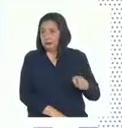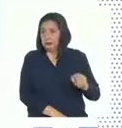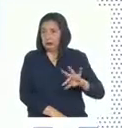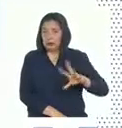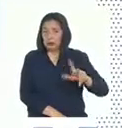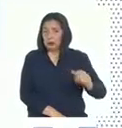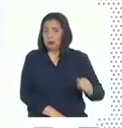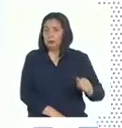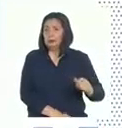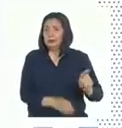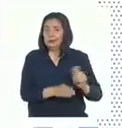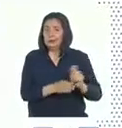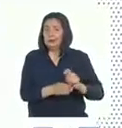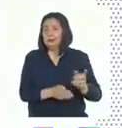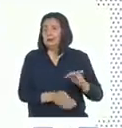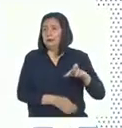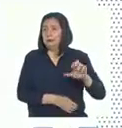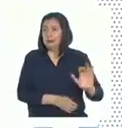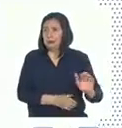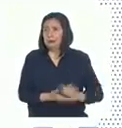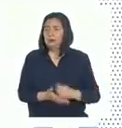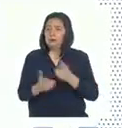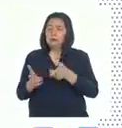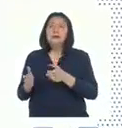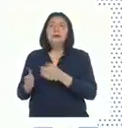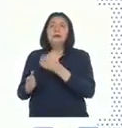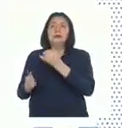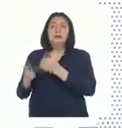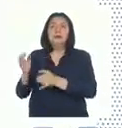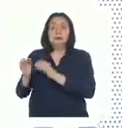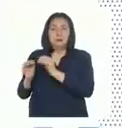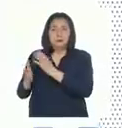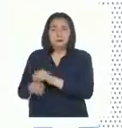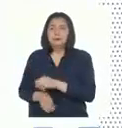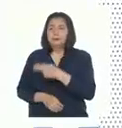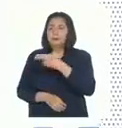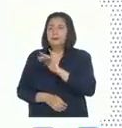Grieve roba la tarea de Paco Yunque. En el desenlace,